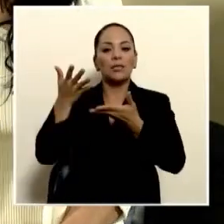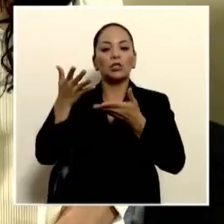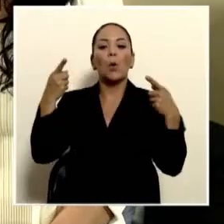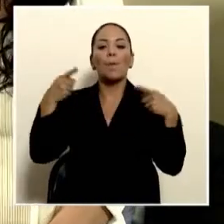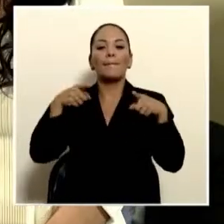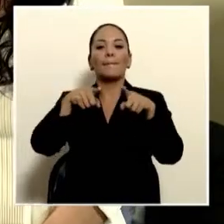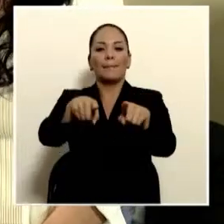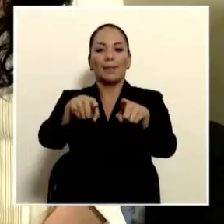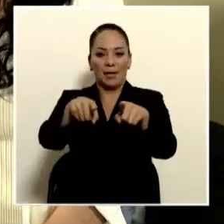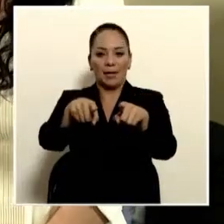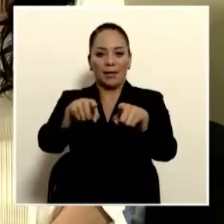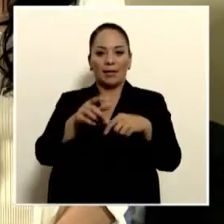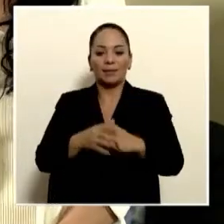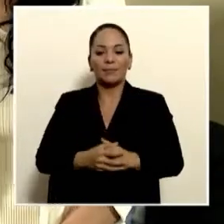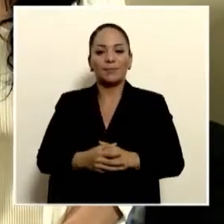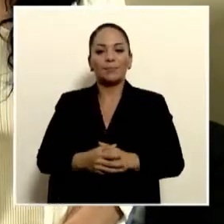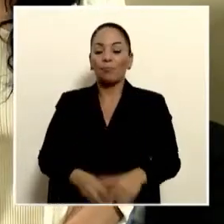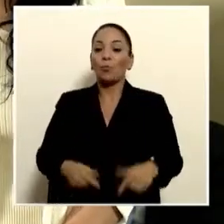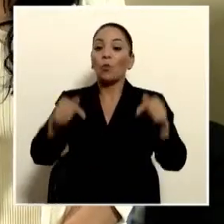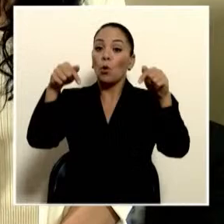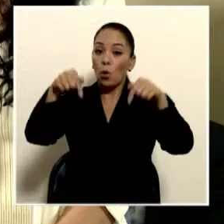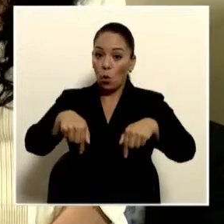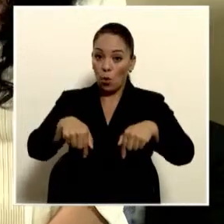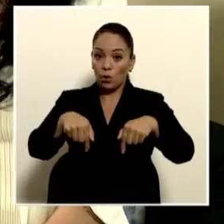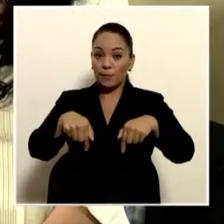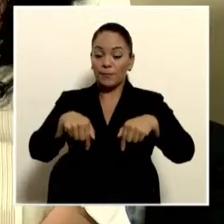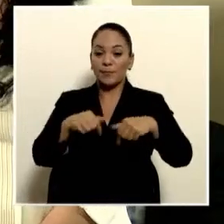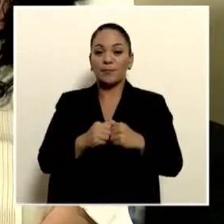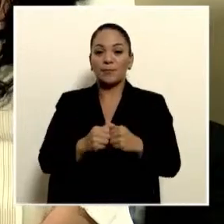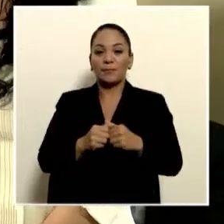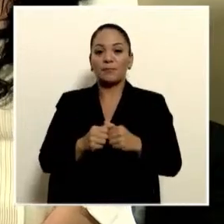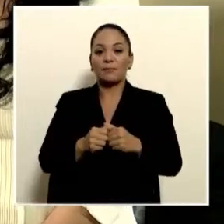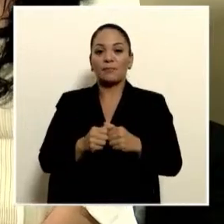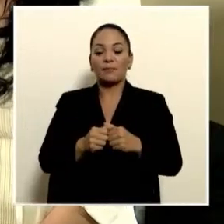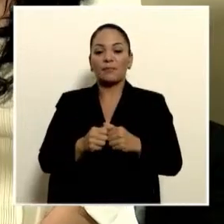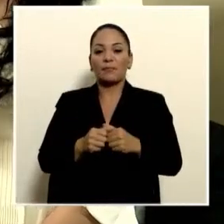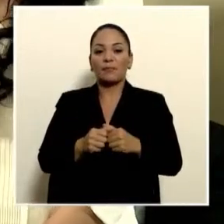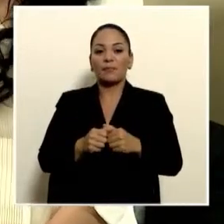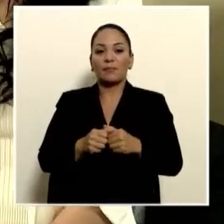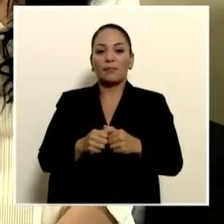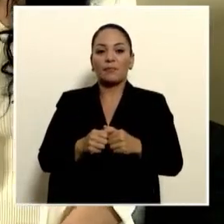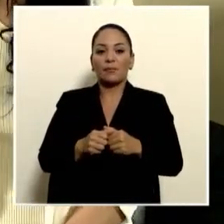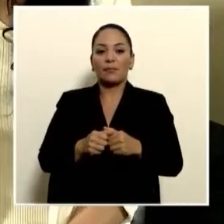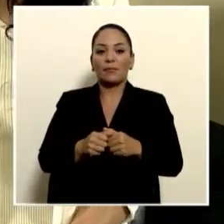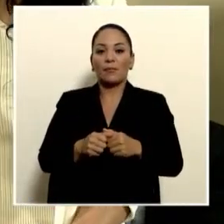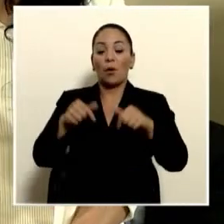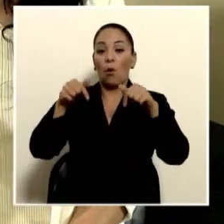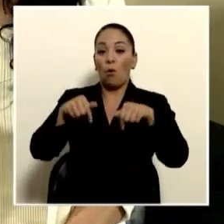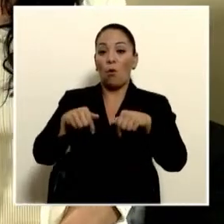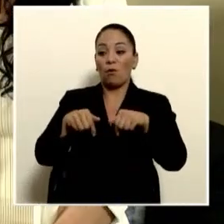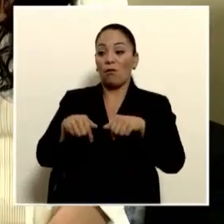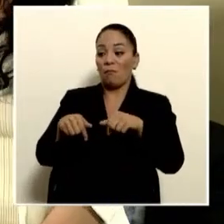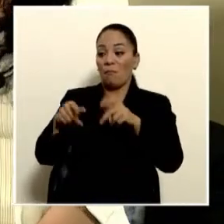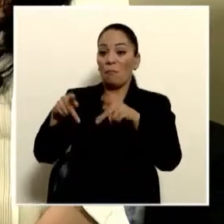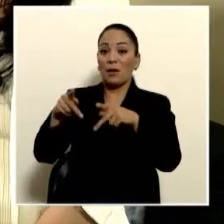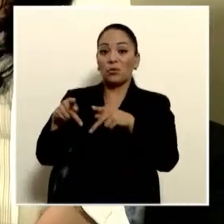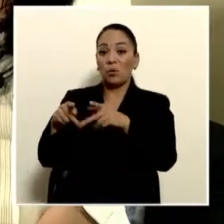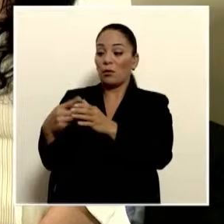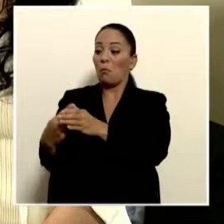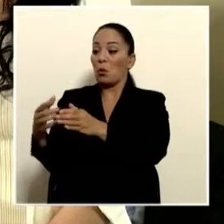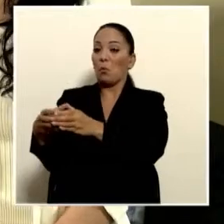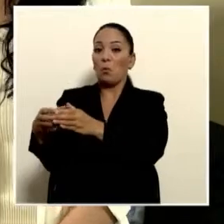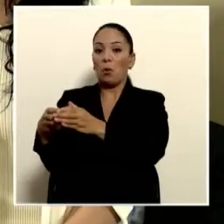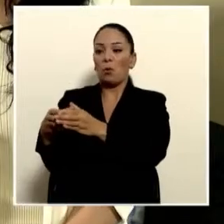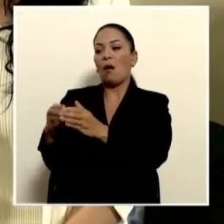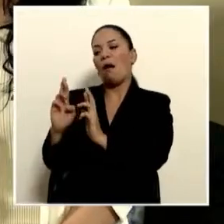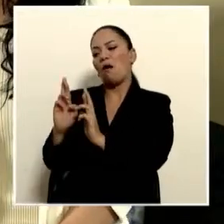paralela. Hoy le regalan un monopolio al que pidió el permiso e hizo